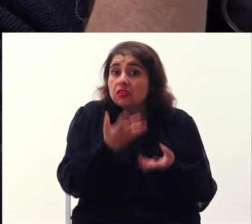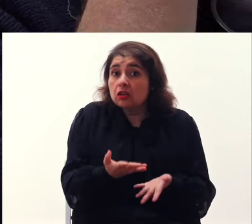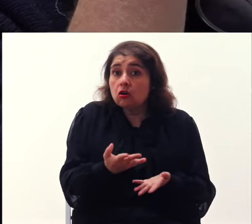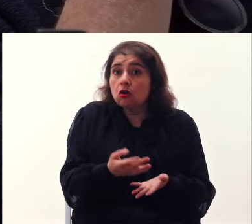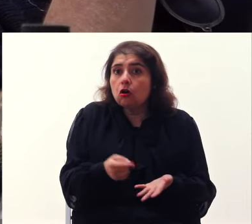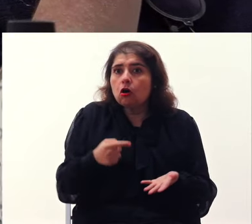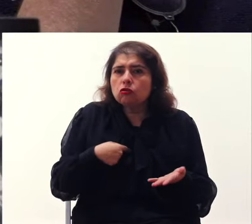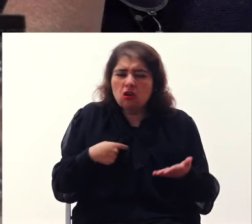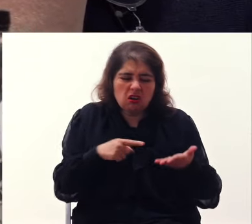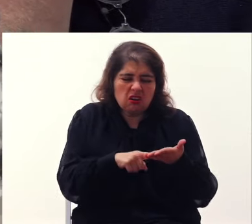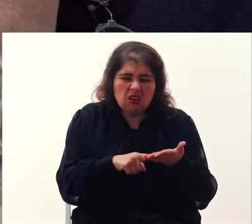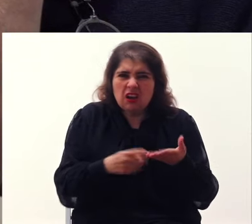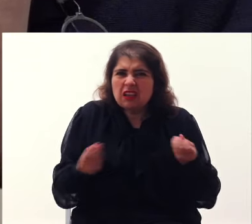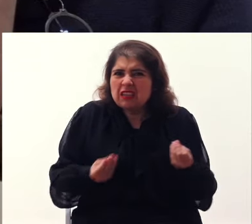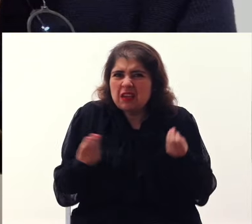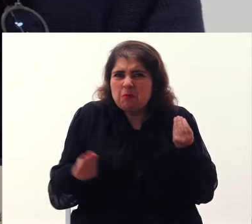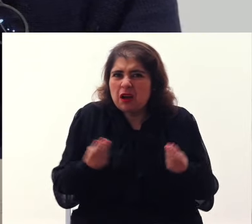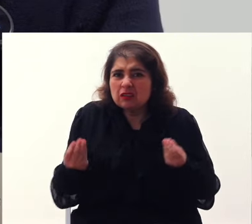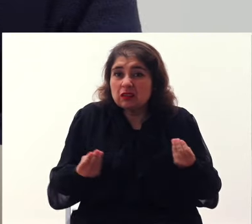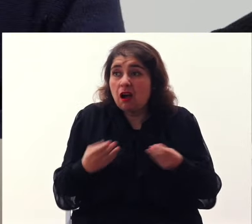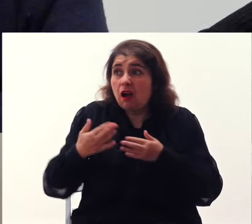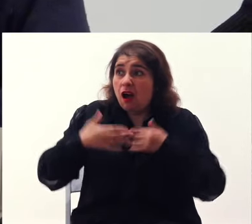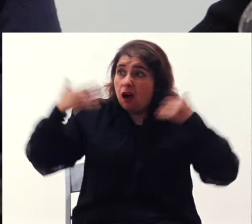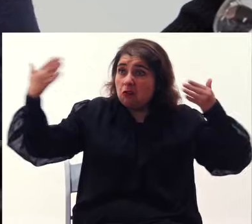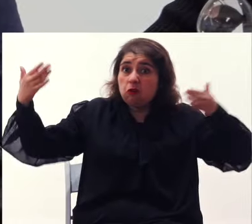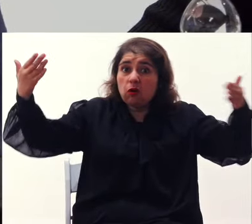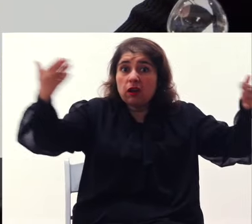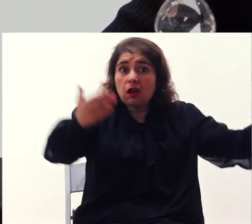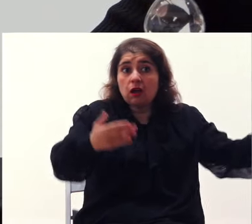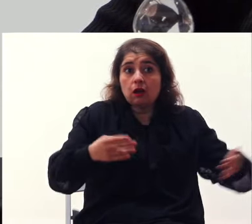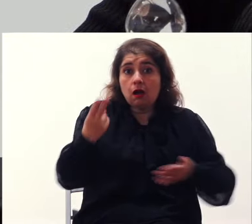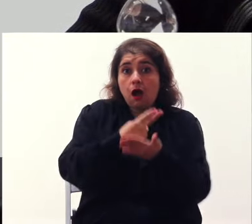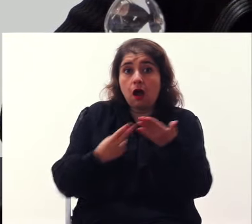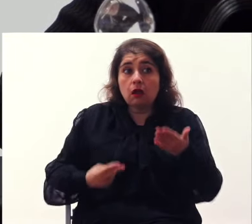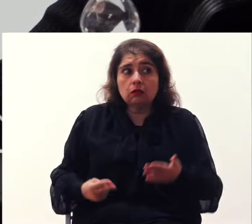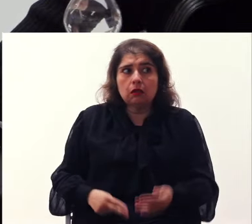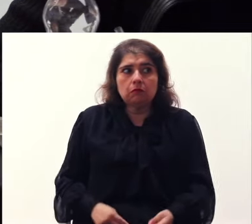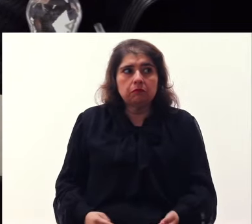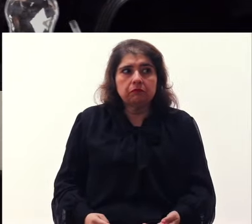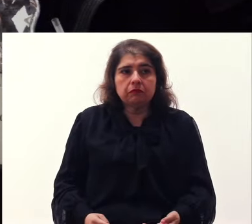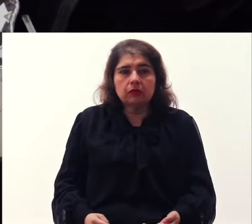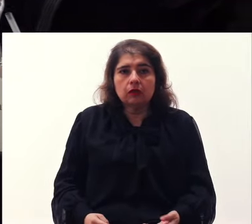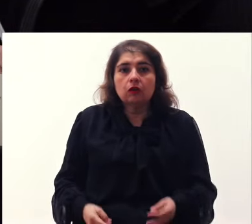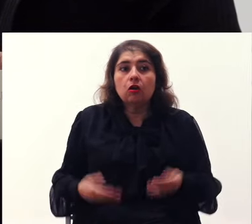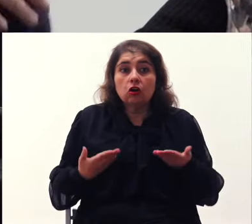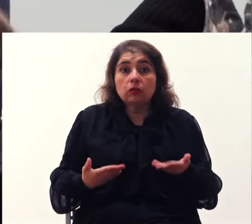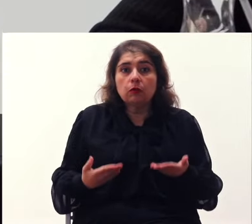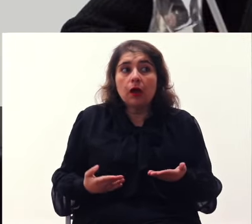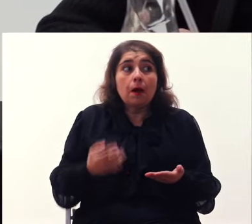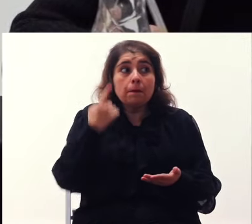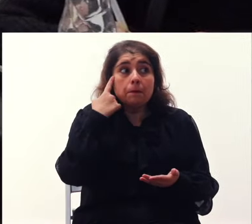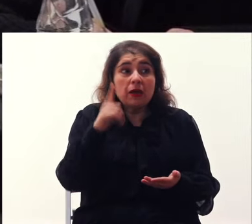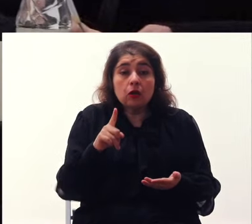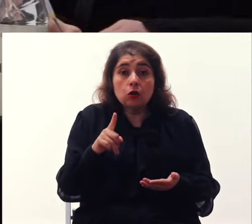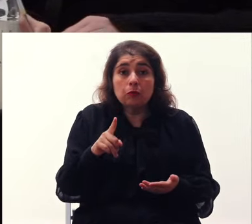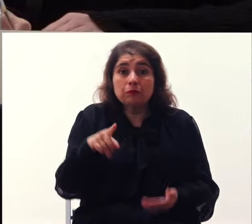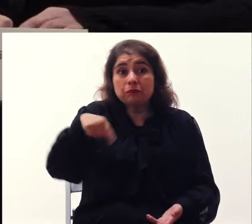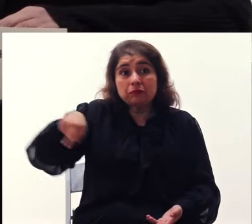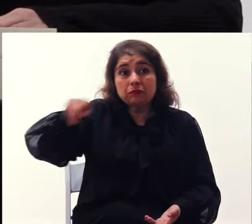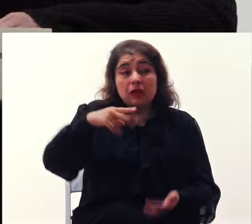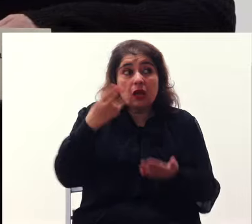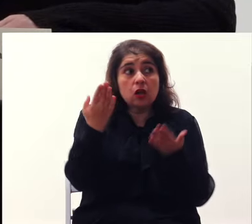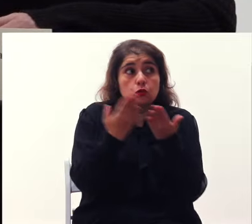Por lo que debo admitir que no estaba muy al día con lo que pasaba afuera en el arte contemporáneo. Pero